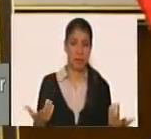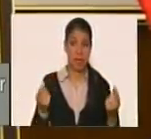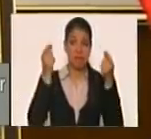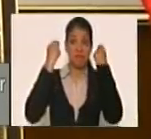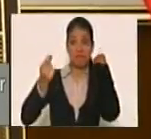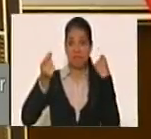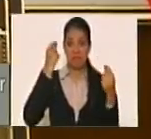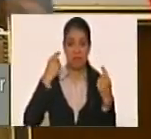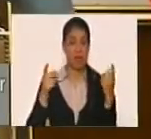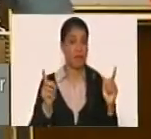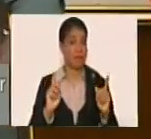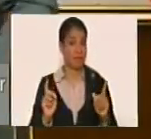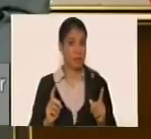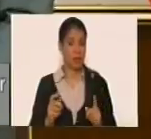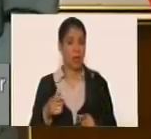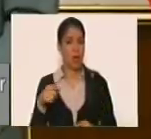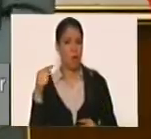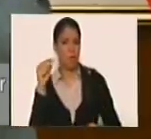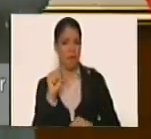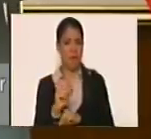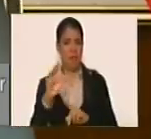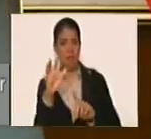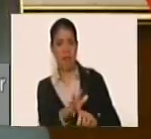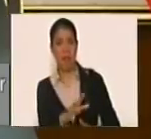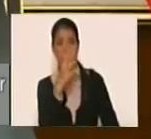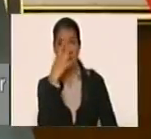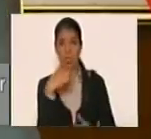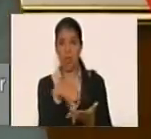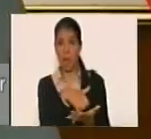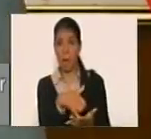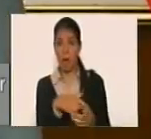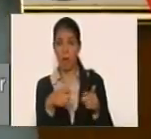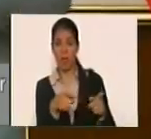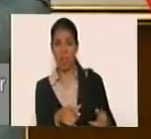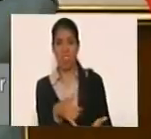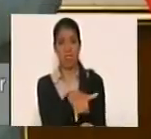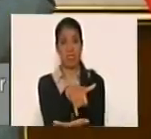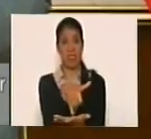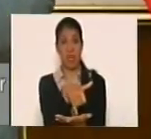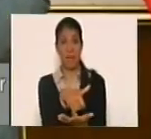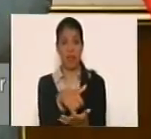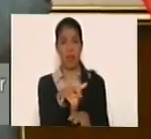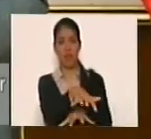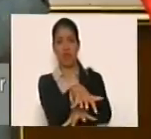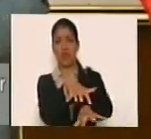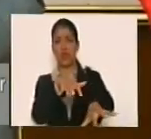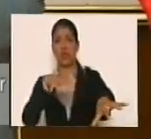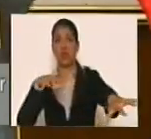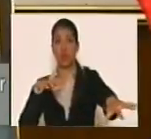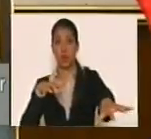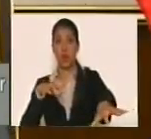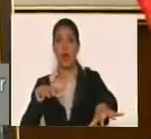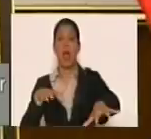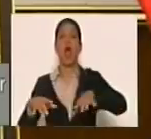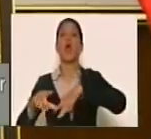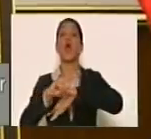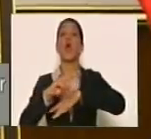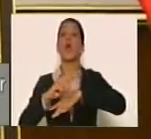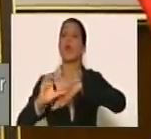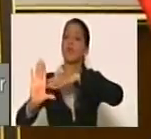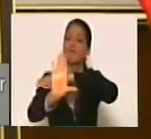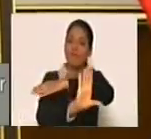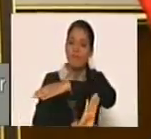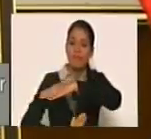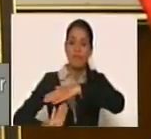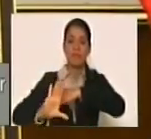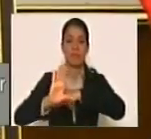poder contra los más débiles. Así los más débiles sean más, numéricamente hablando, quienes tienen el poder son quienes